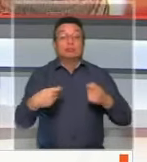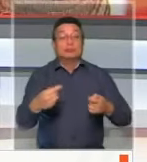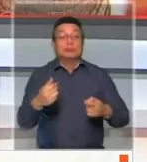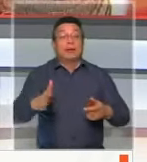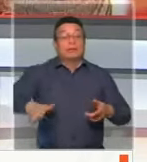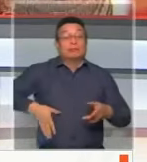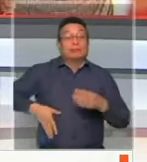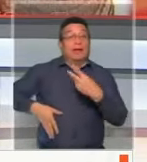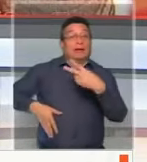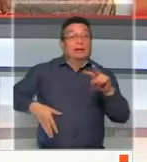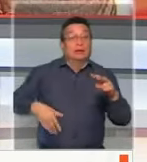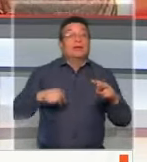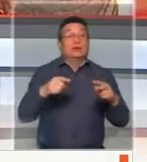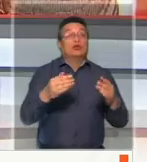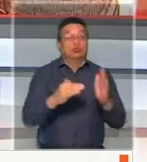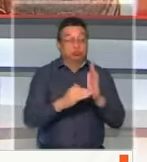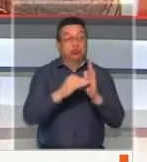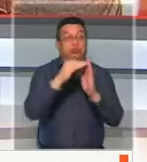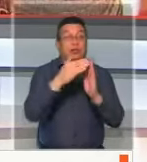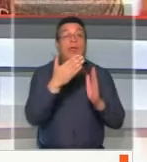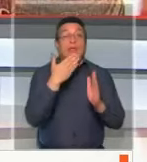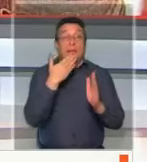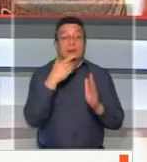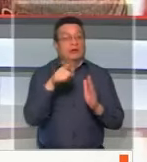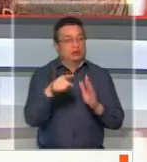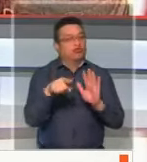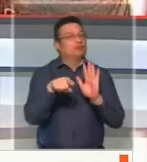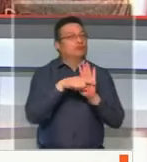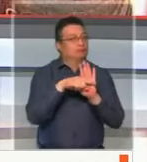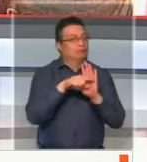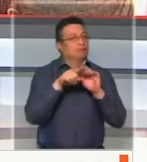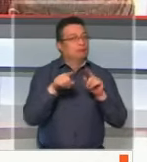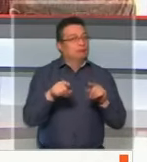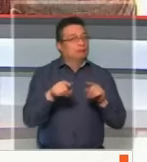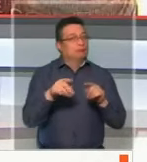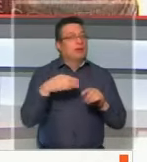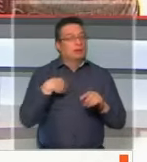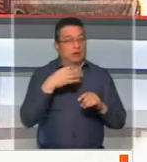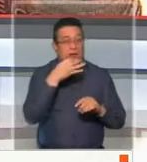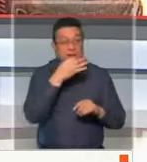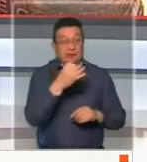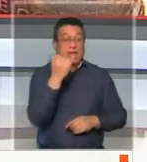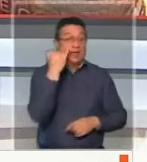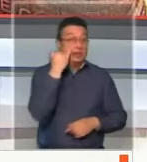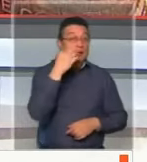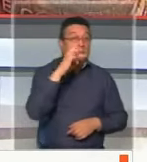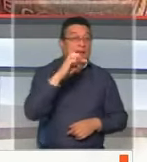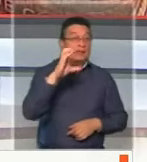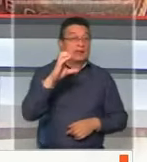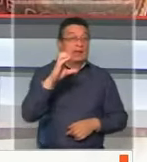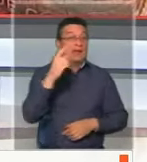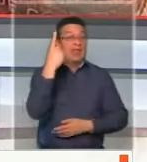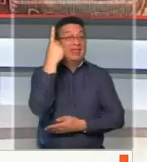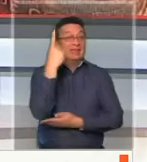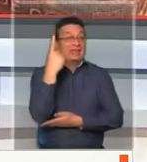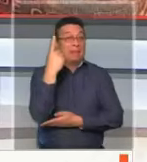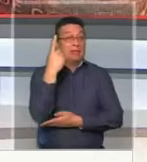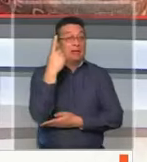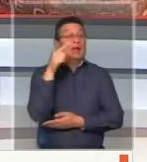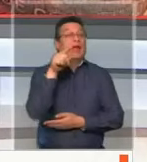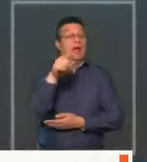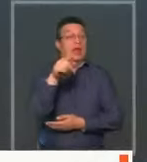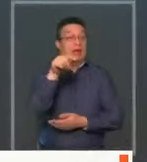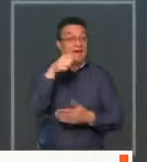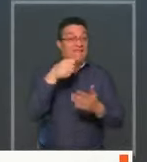números allí También suben y eso no es una buena noticia si antes se esperaba que el ipc a diciembre de 2024 llegara